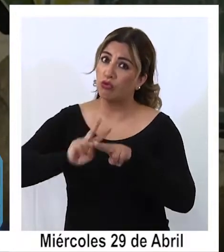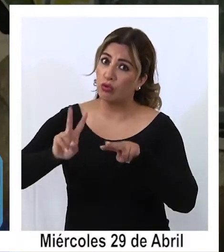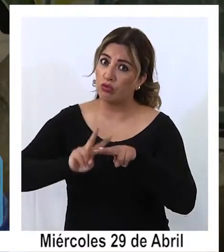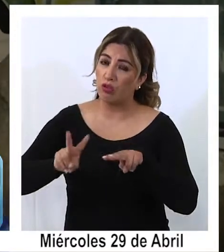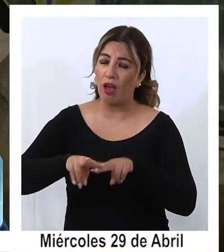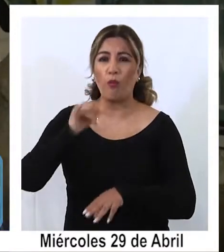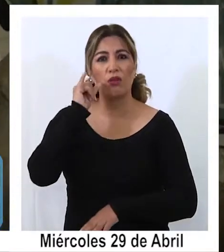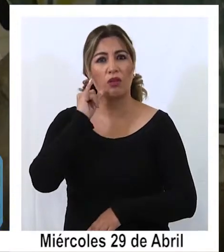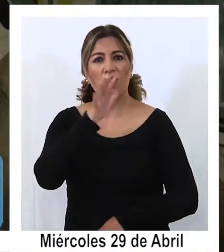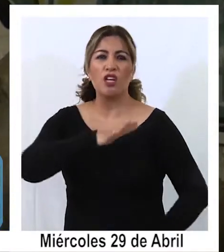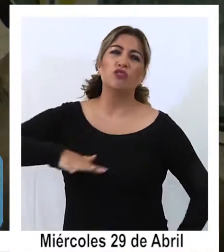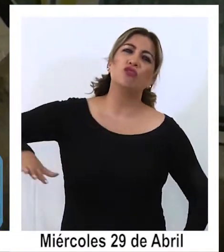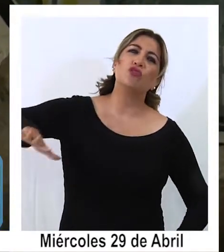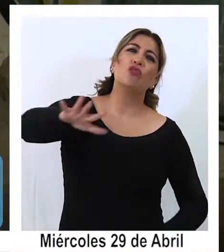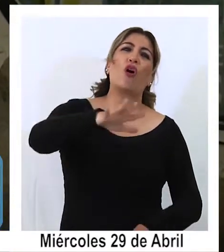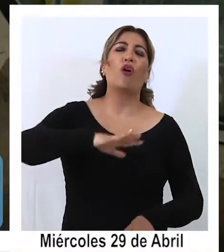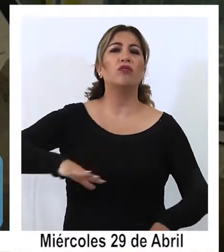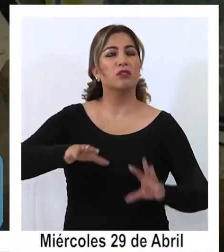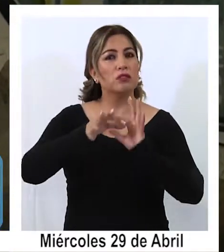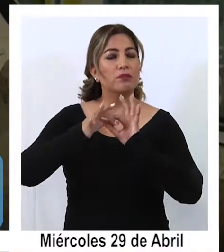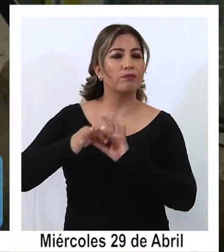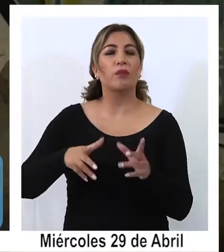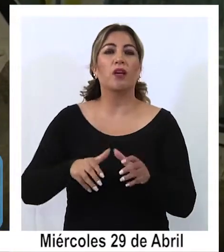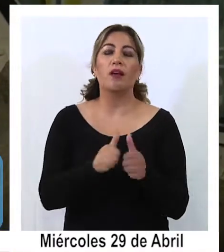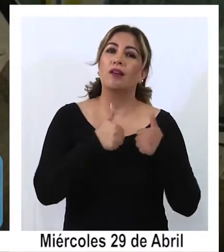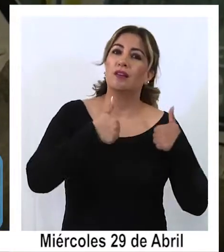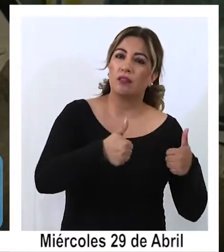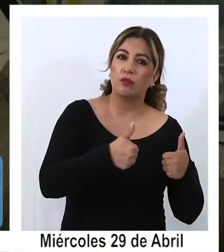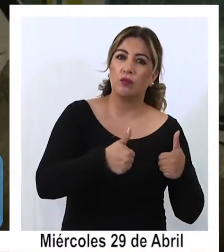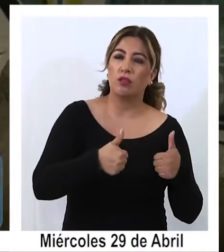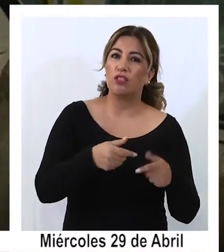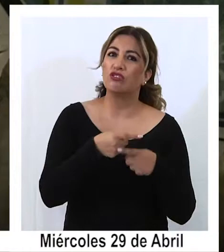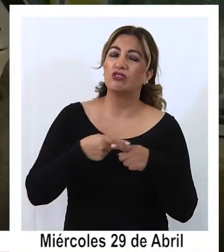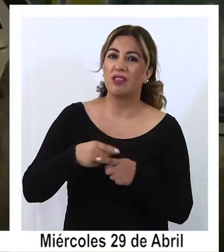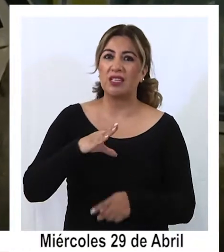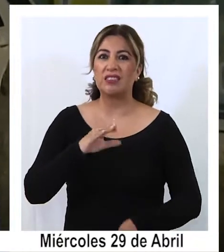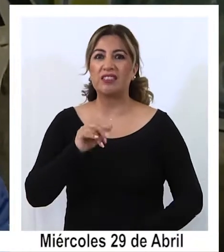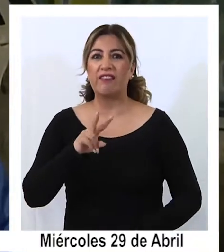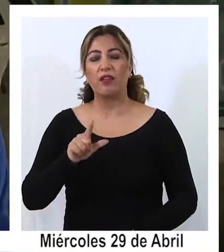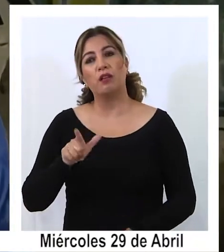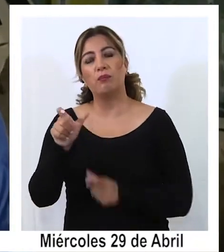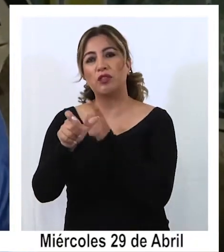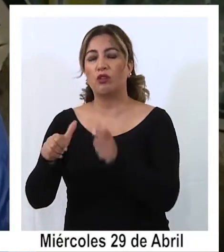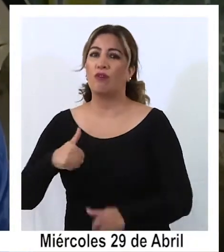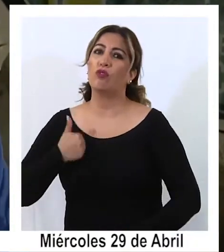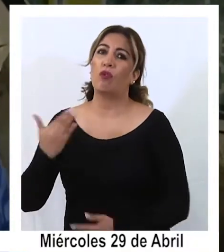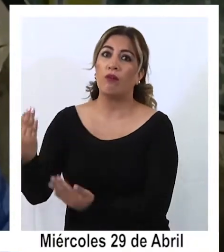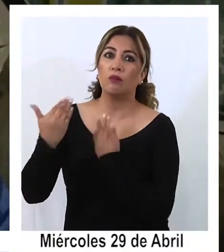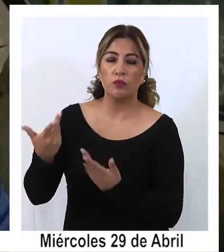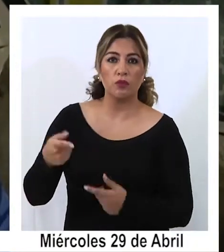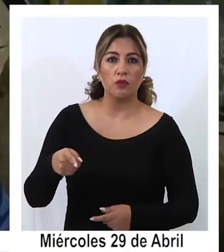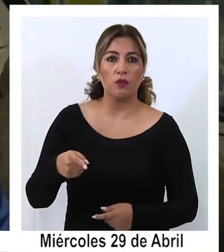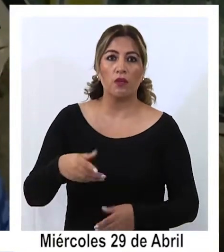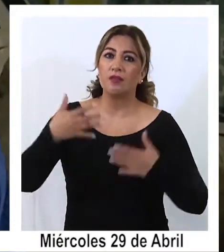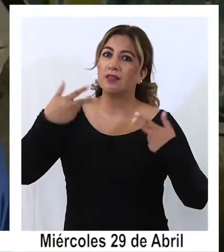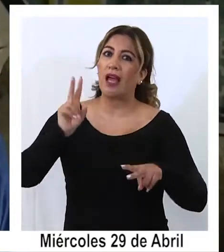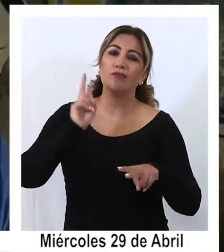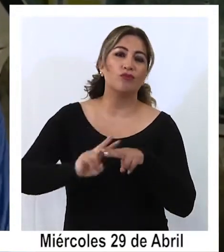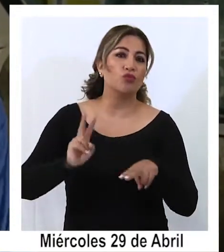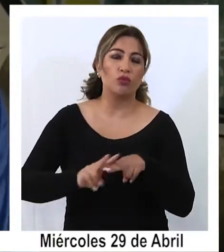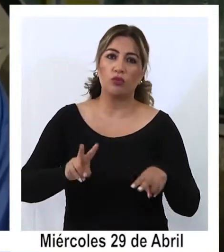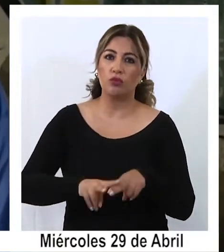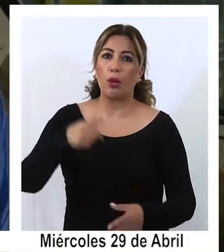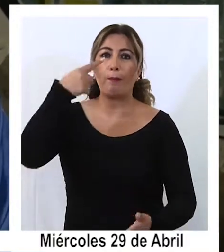región. Nos pusimos todos de acuerdo, las autoridades, con la sociedad civil, con el voluntariado que nos apoyó, y logramos resolver el problema